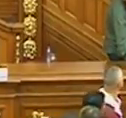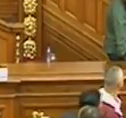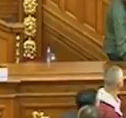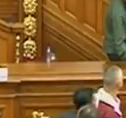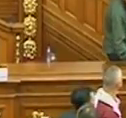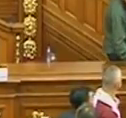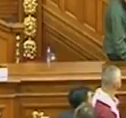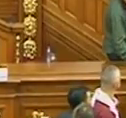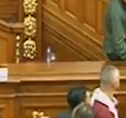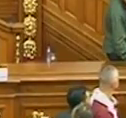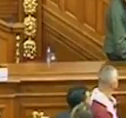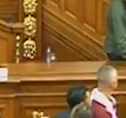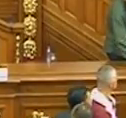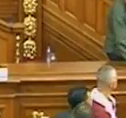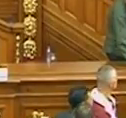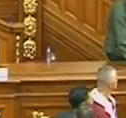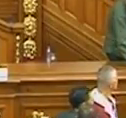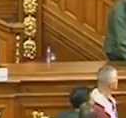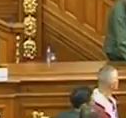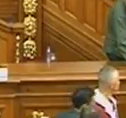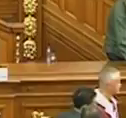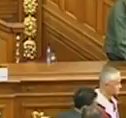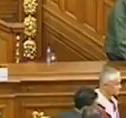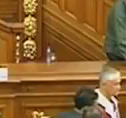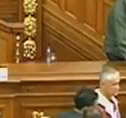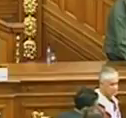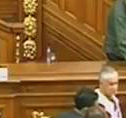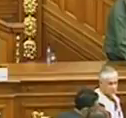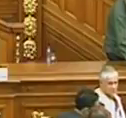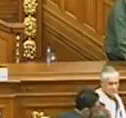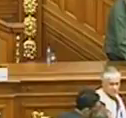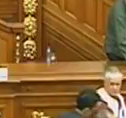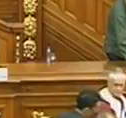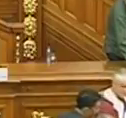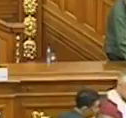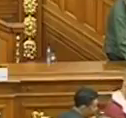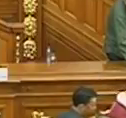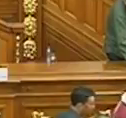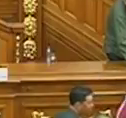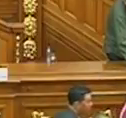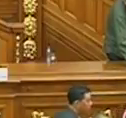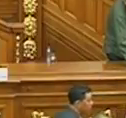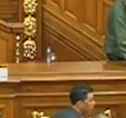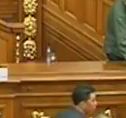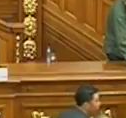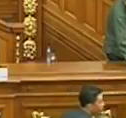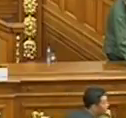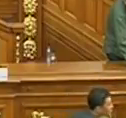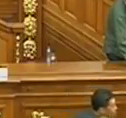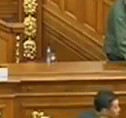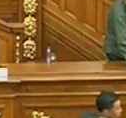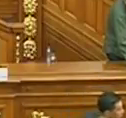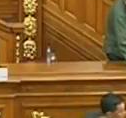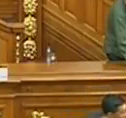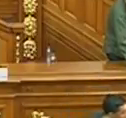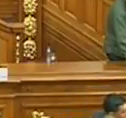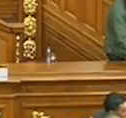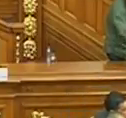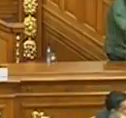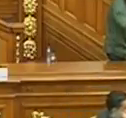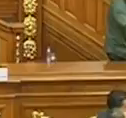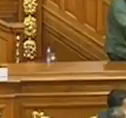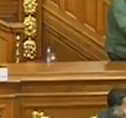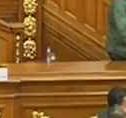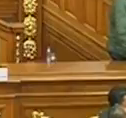una inflación inducida con distintos mecanismos. Los ataques con la economía en nuestro